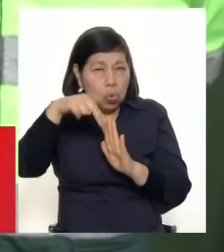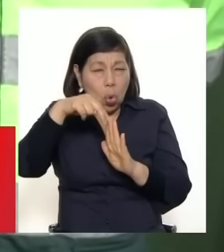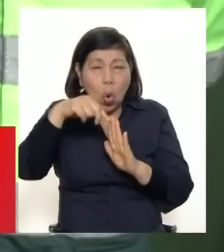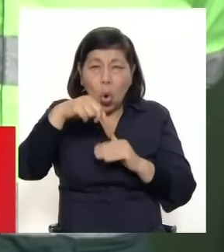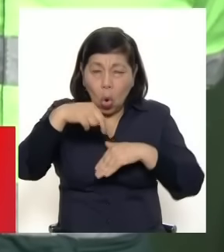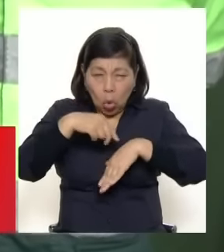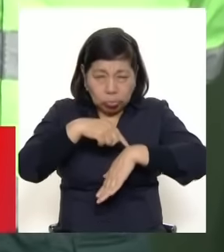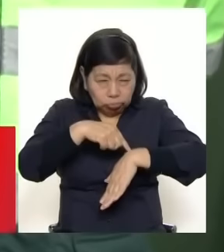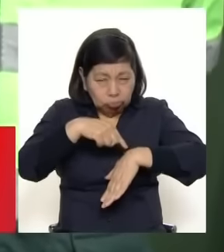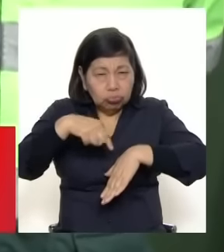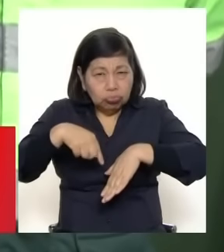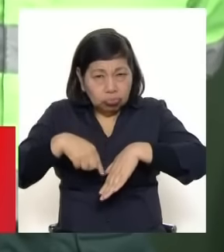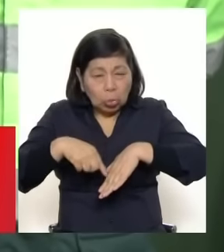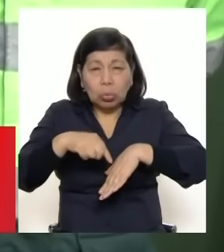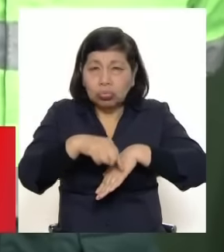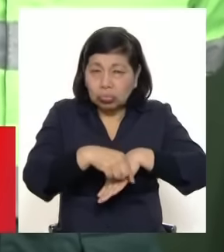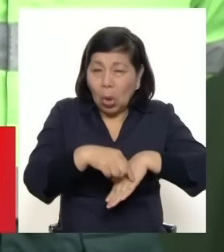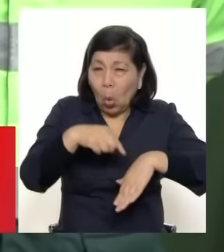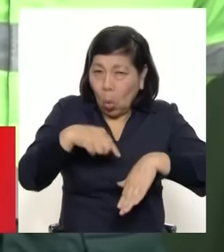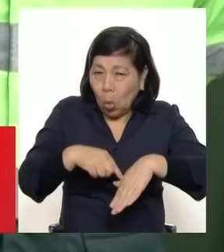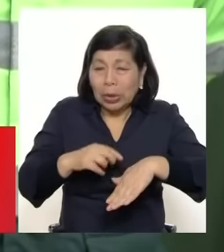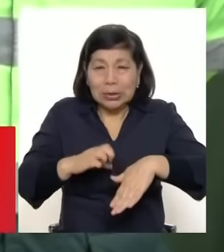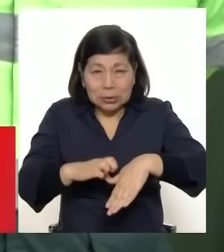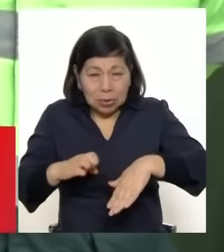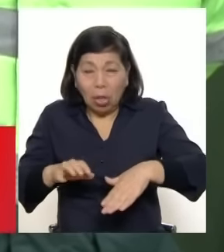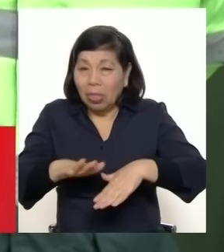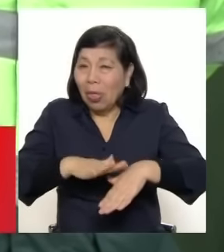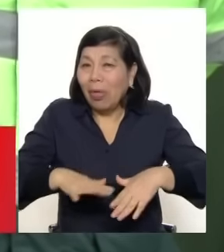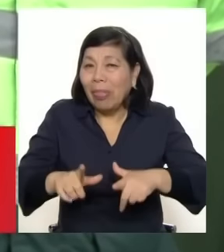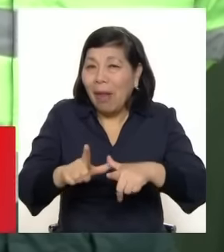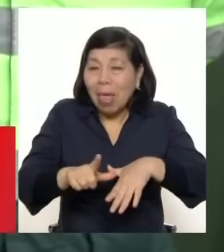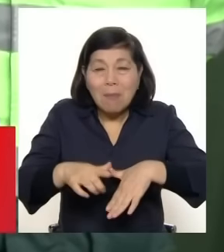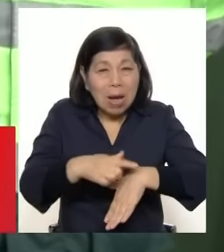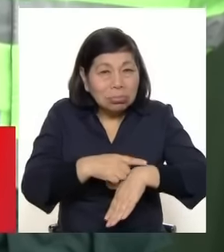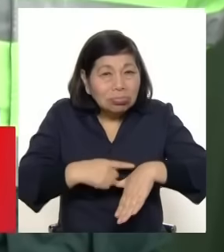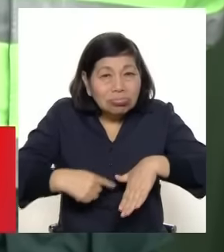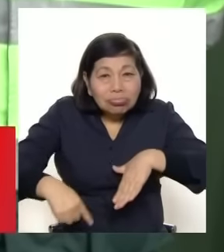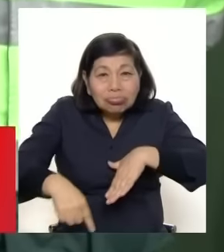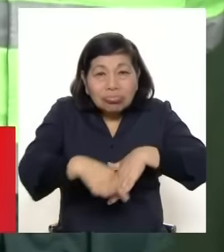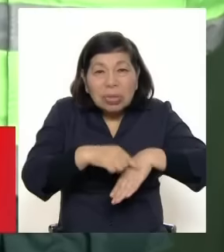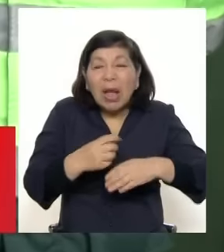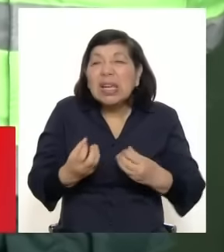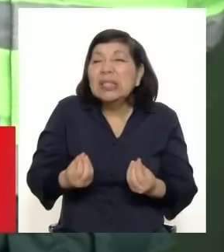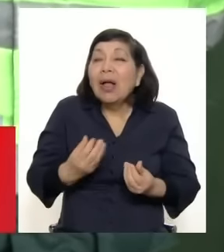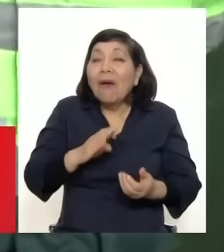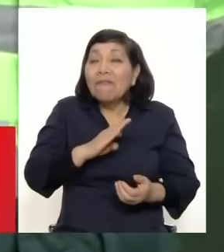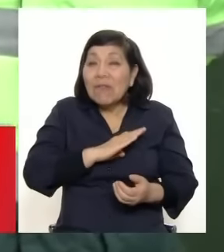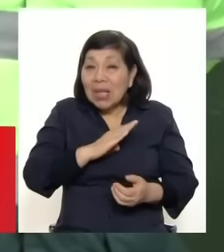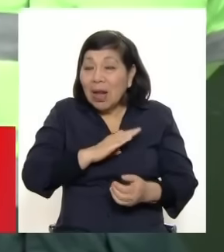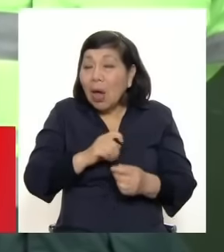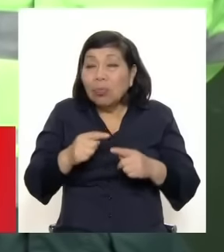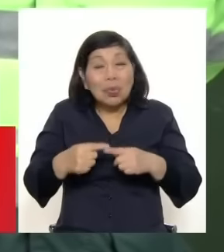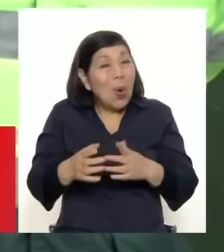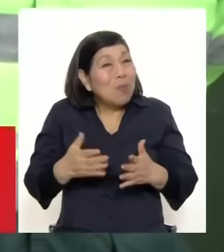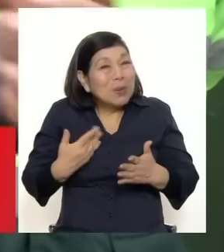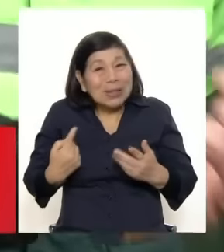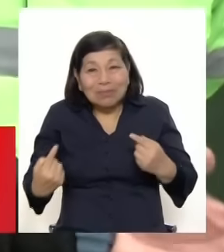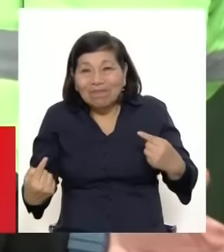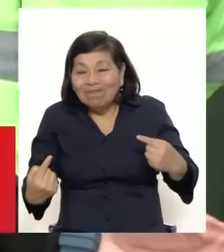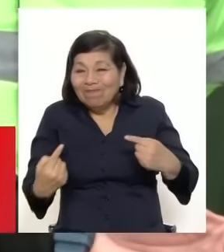sur, cono oeste, porque ellos tienen jurisdicción en todo Lima, a diferencia de las fiscalías del cono sur, que no pueden